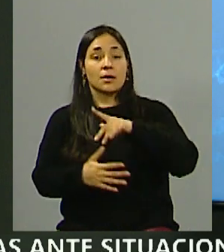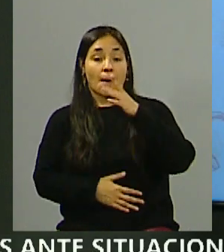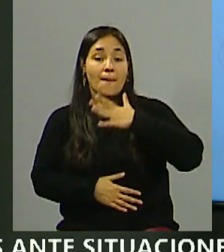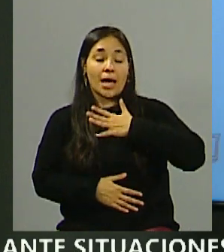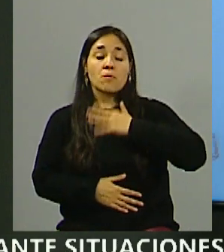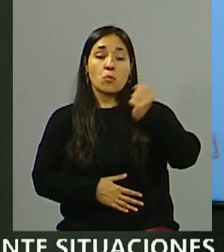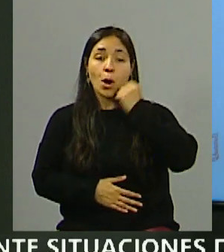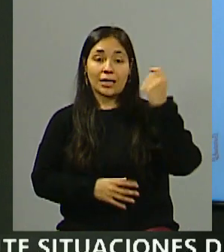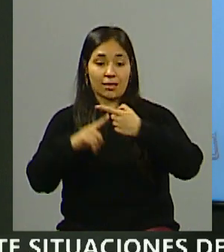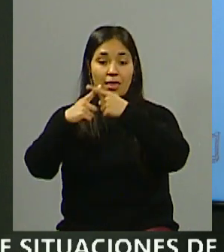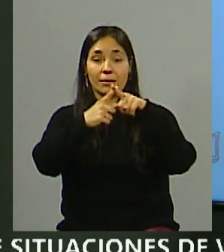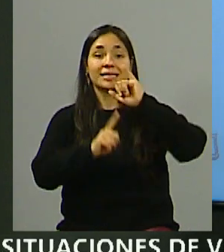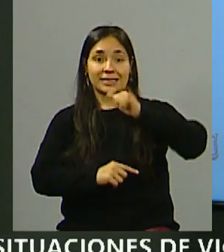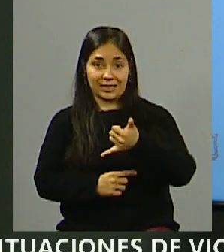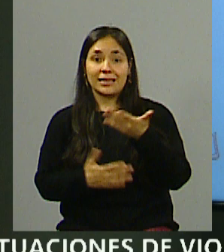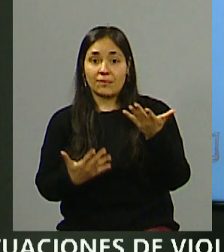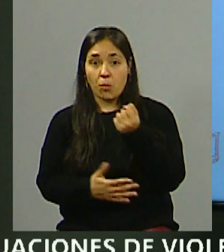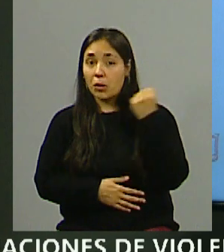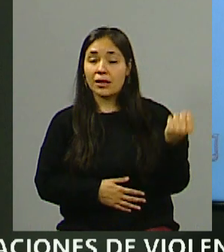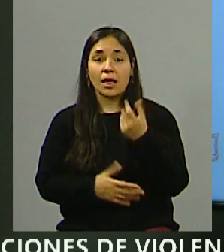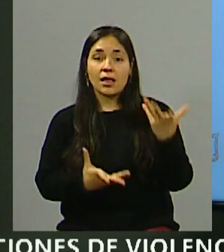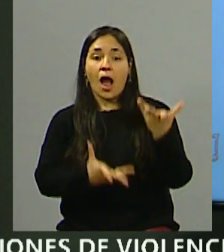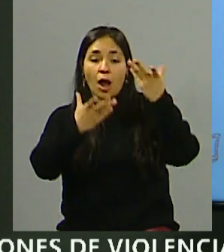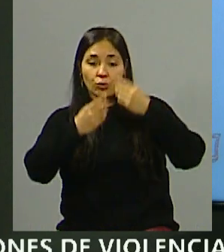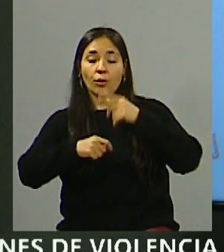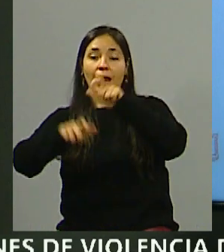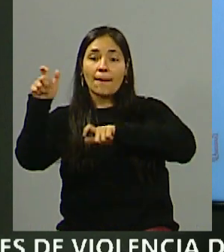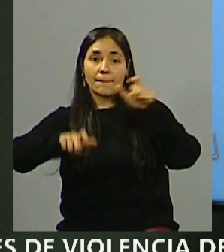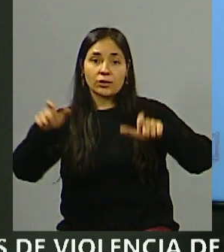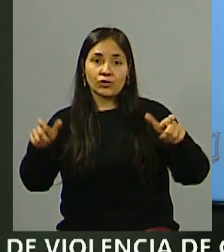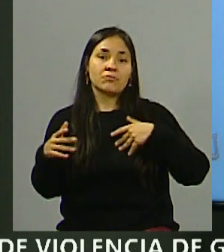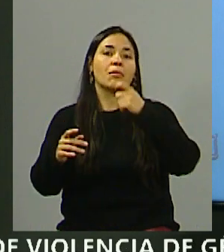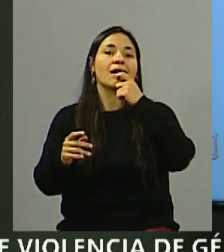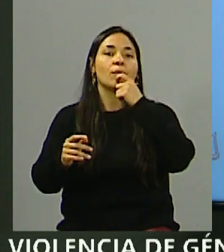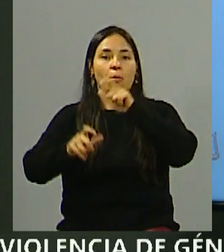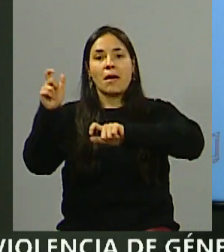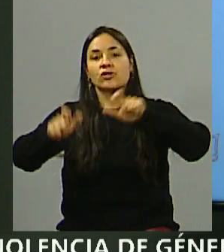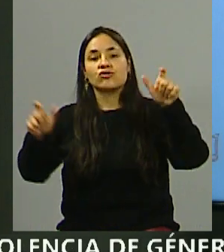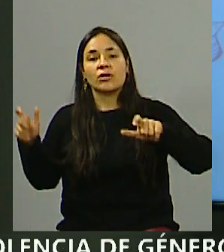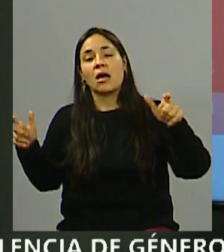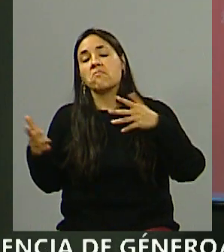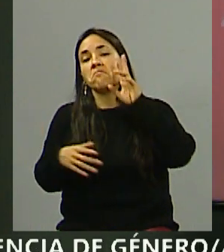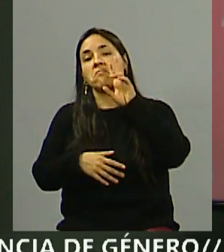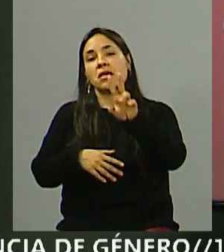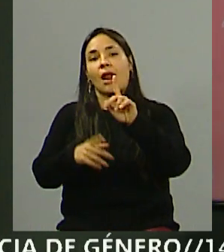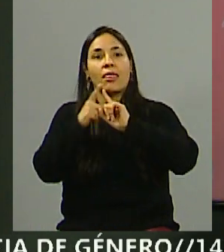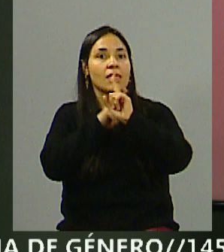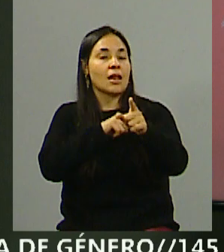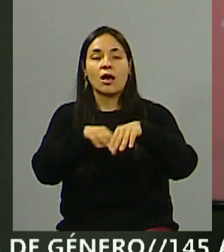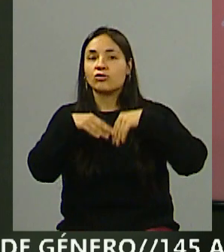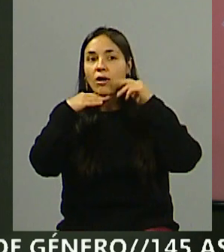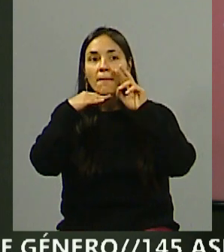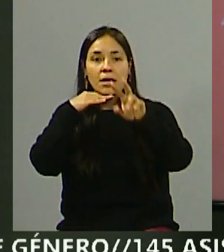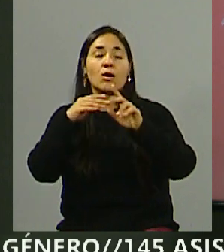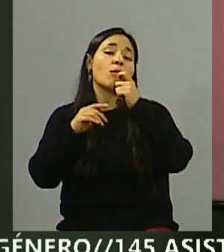los debates, parecen que es una herramienta adicional para que los ciudadanos, ya sea aquellos que los miran de manera en vivo, en directo, etcétera,